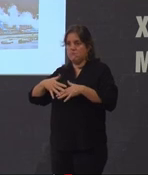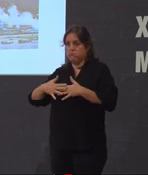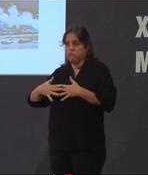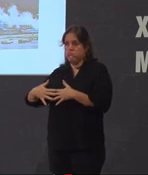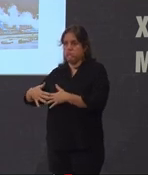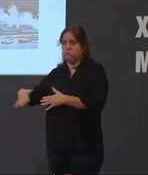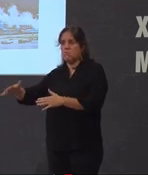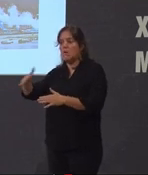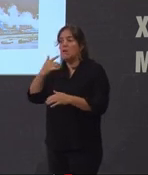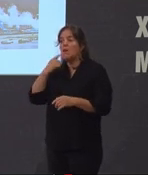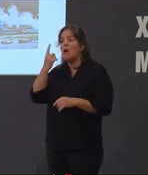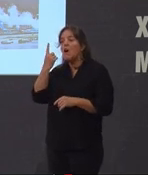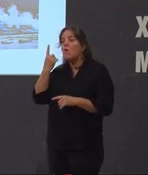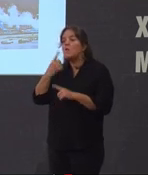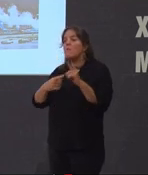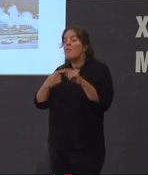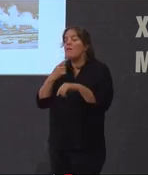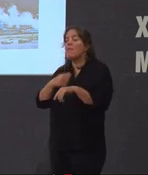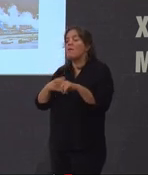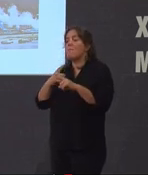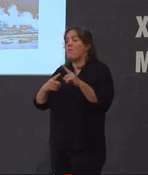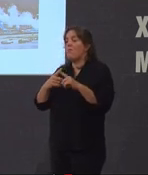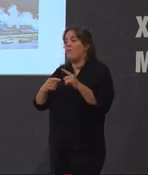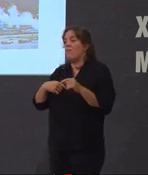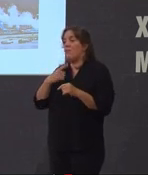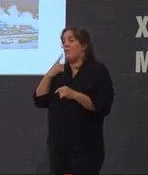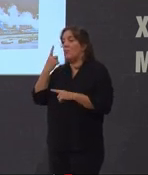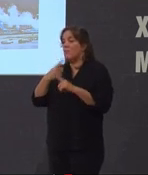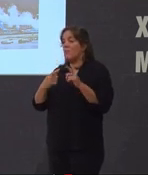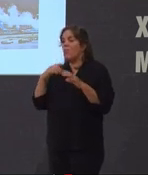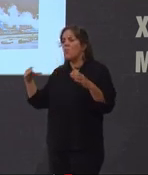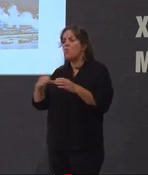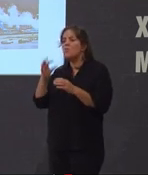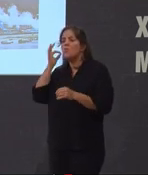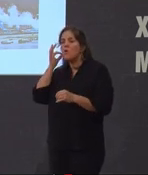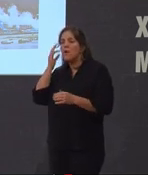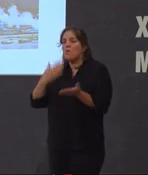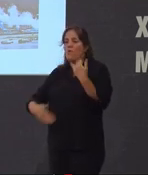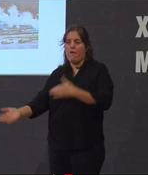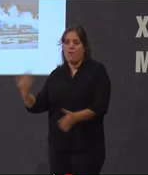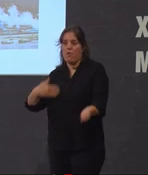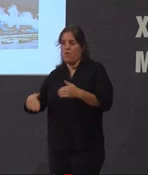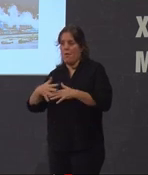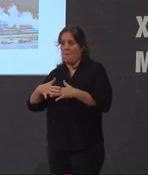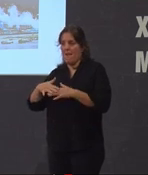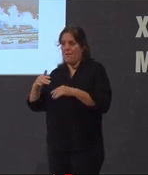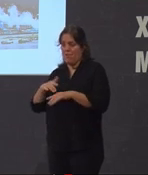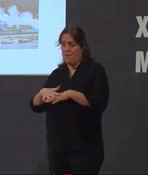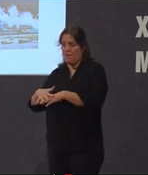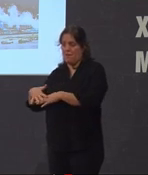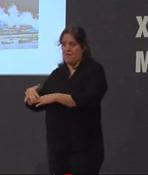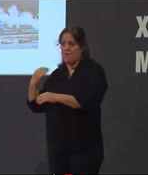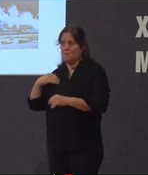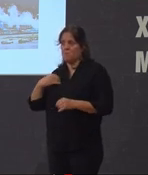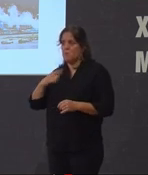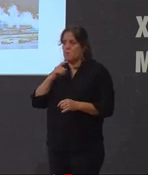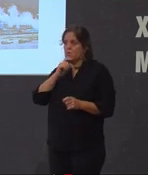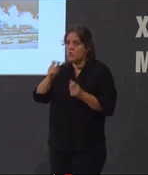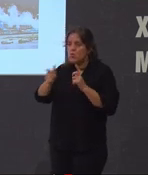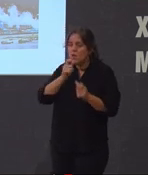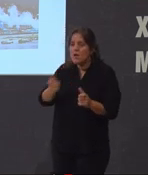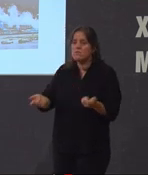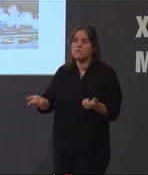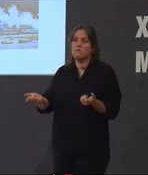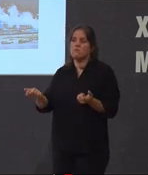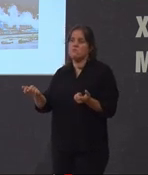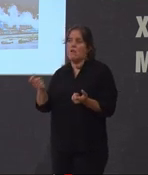mulleres eliminan todo o resto de balizas, insultando a xente que estaba intentando colocalas